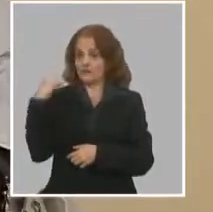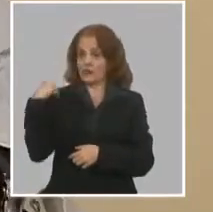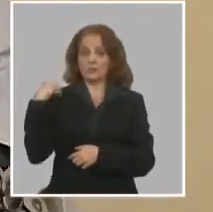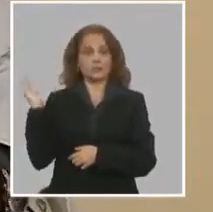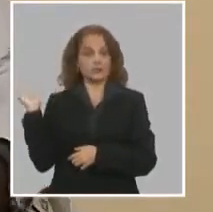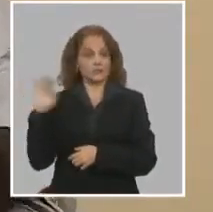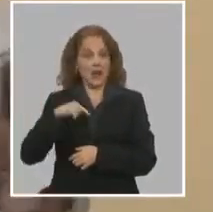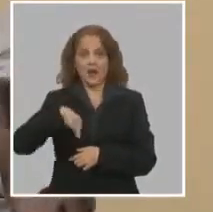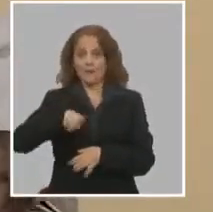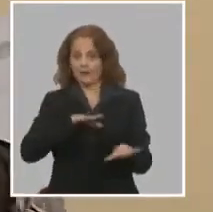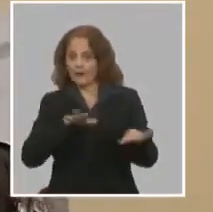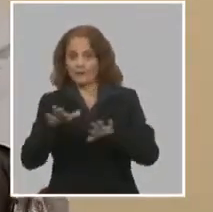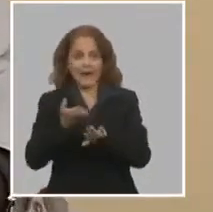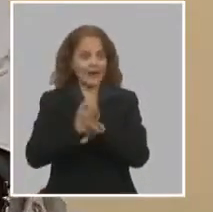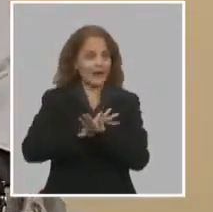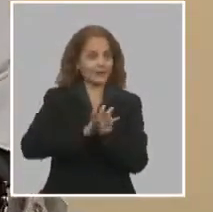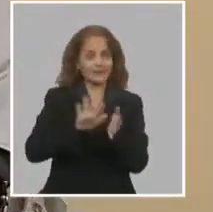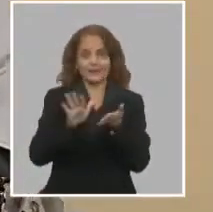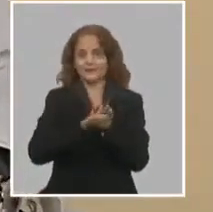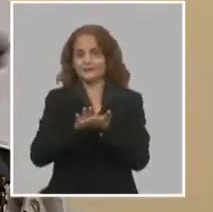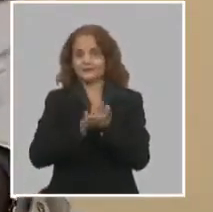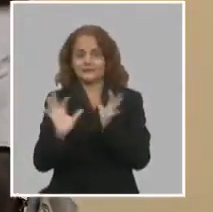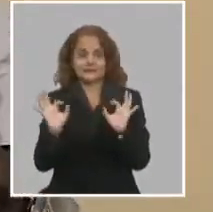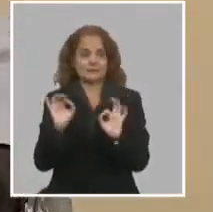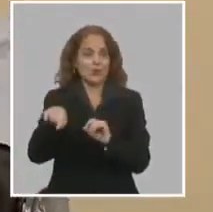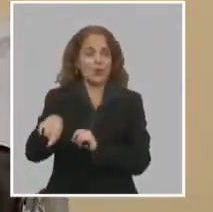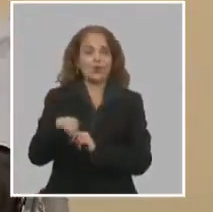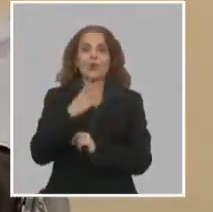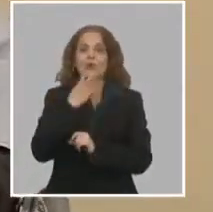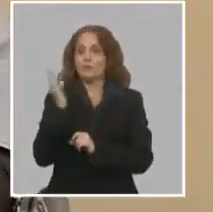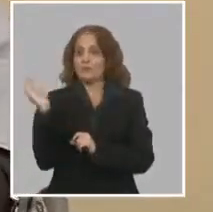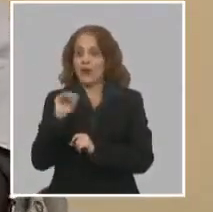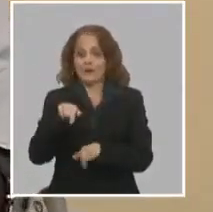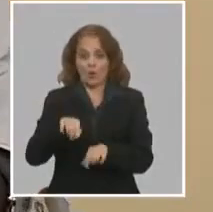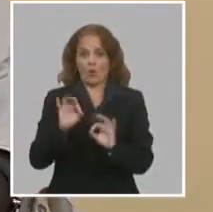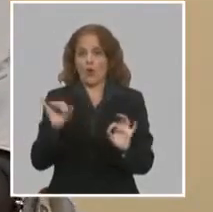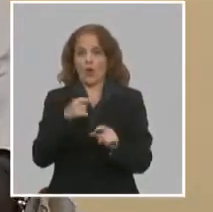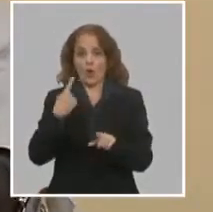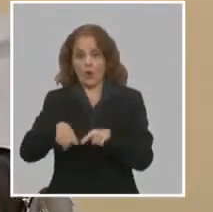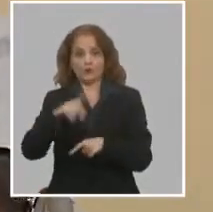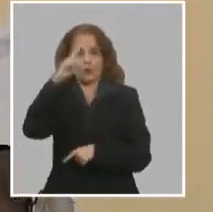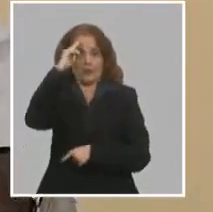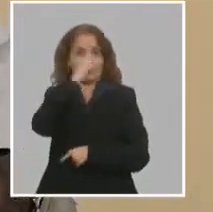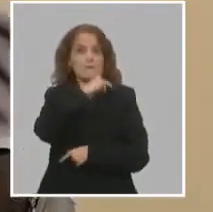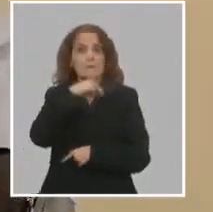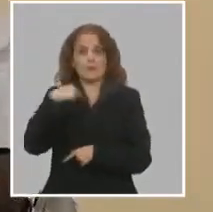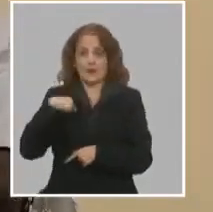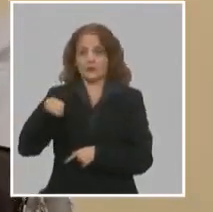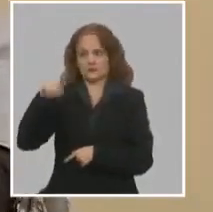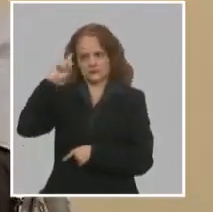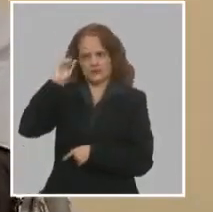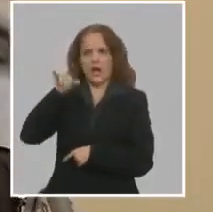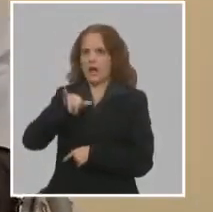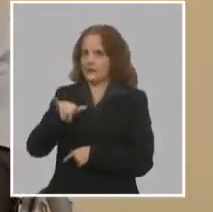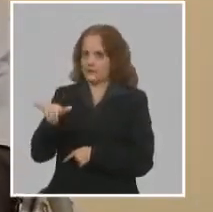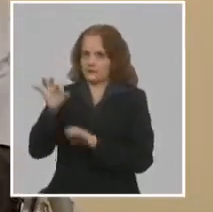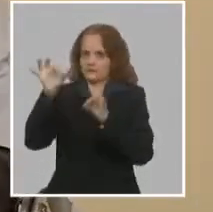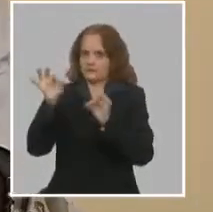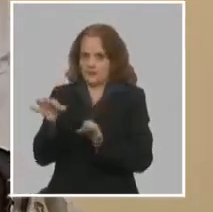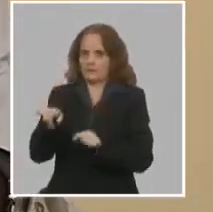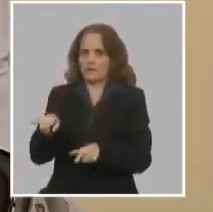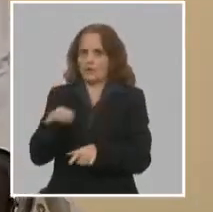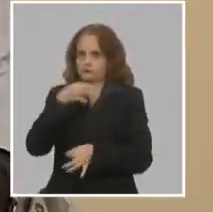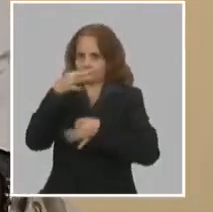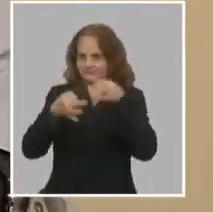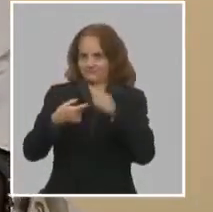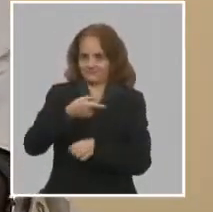emergencia. Pocas horas para prepararse. Muy pocas horas para prepararse. El doctor Delgado, que acaba de pasar por acá, persona a la cual siempre lo hemos seguido por